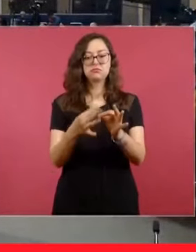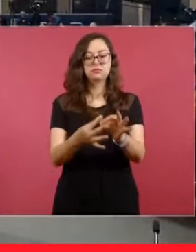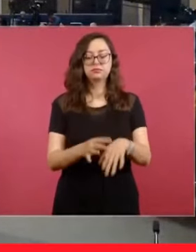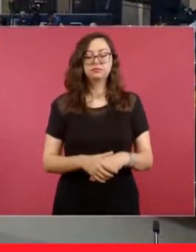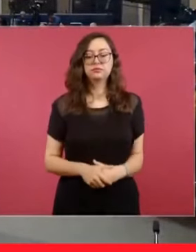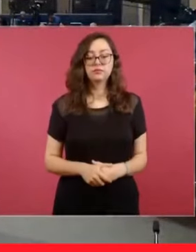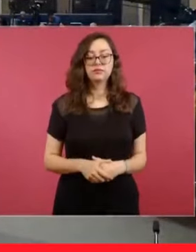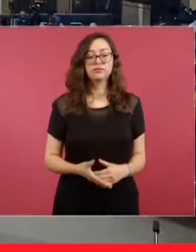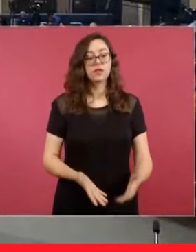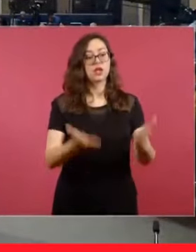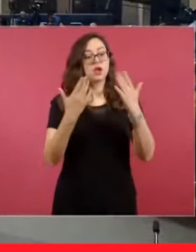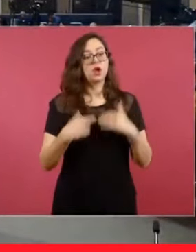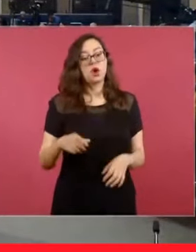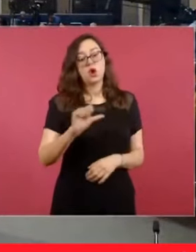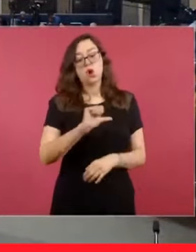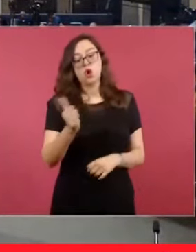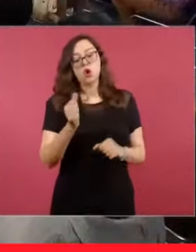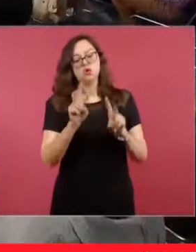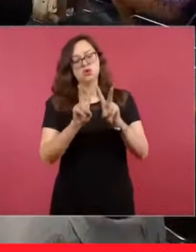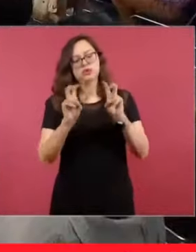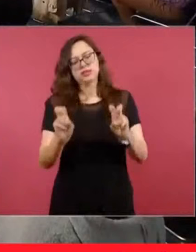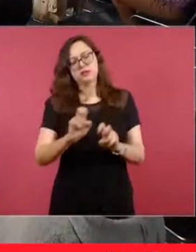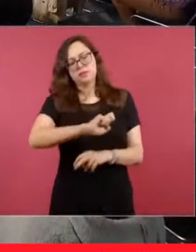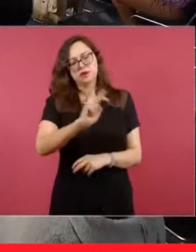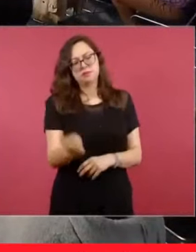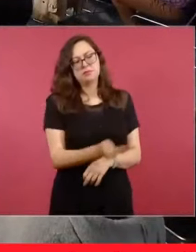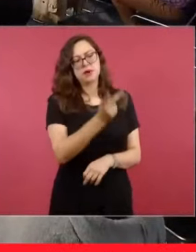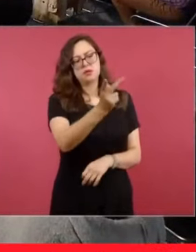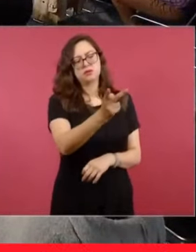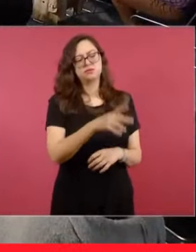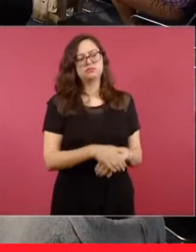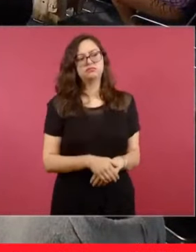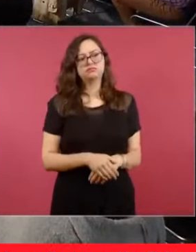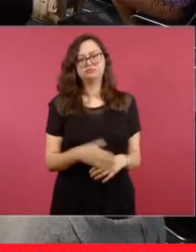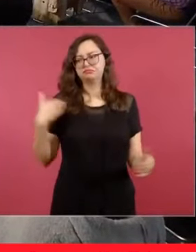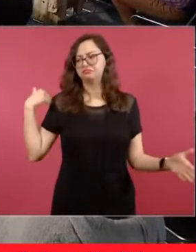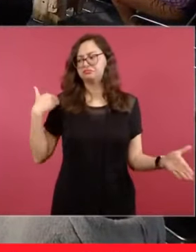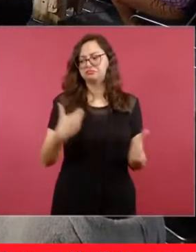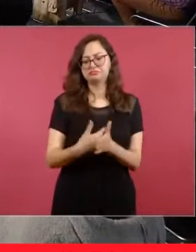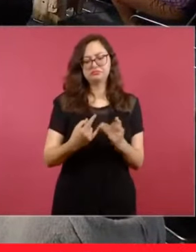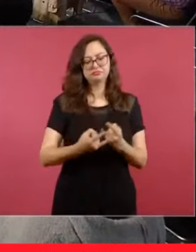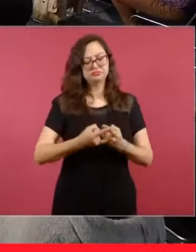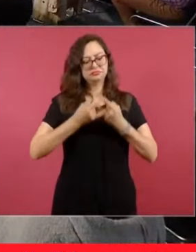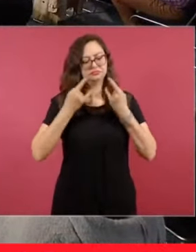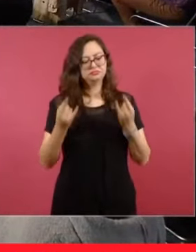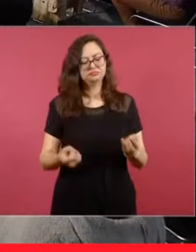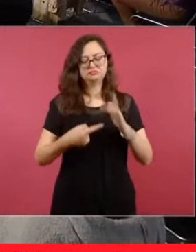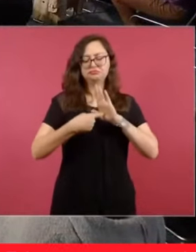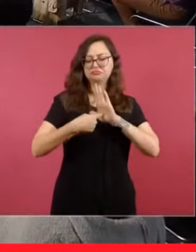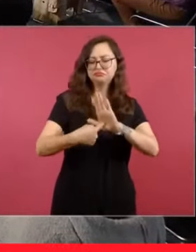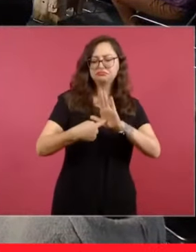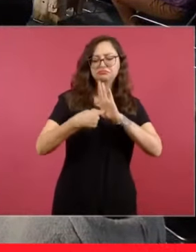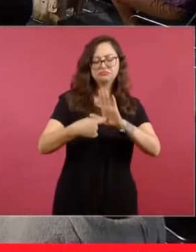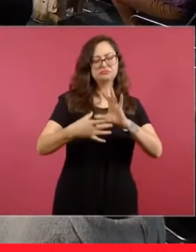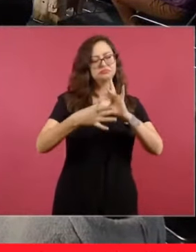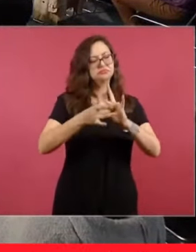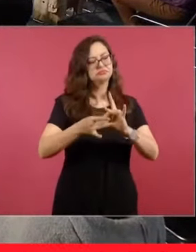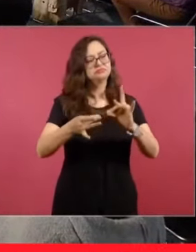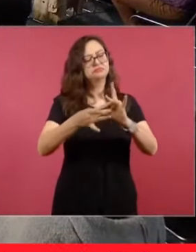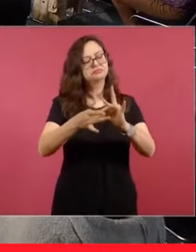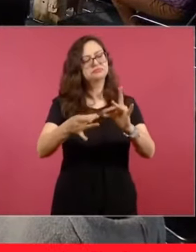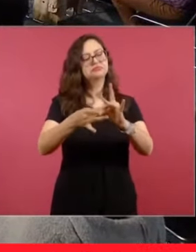ahora que hacía este repaso histórico pues hablaba de estos grupos que siempre existen no que se contraponen